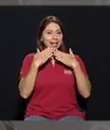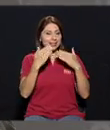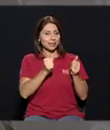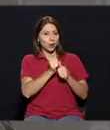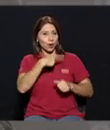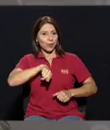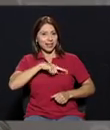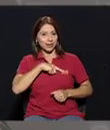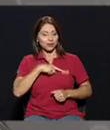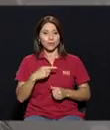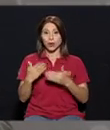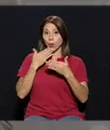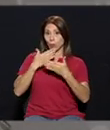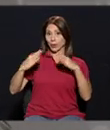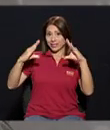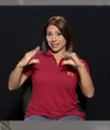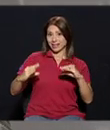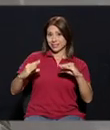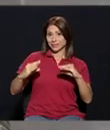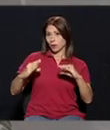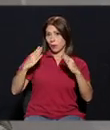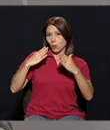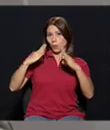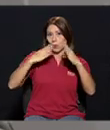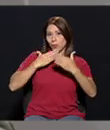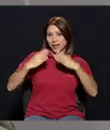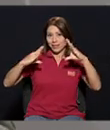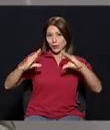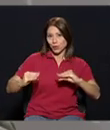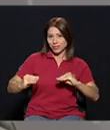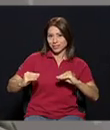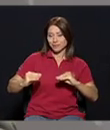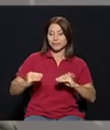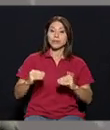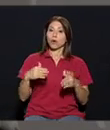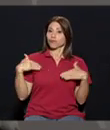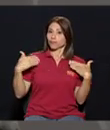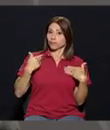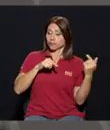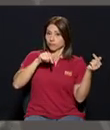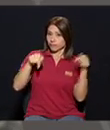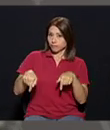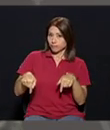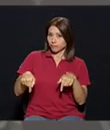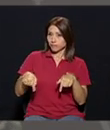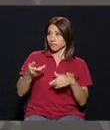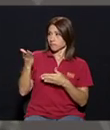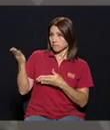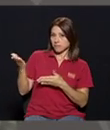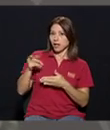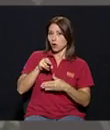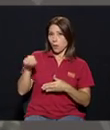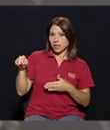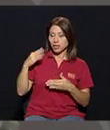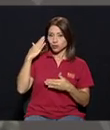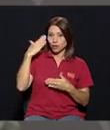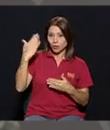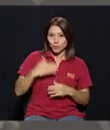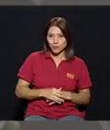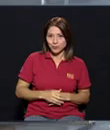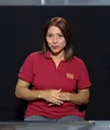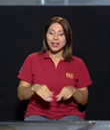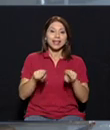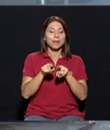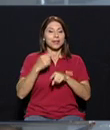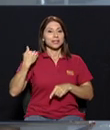acompañarnos. Muy buenas tardes, muy buenas noches. Un gusto estar aquí, Maribel, y a los compañeros un saludo. También